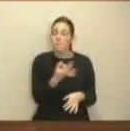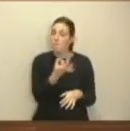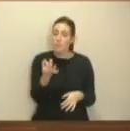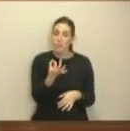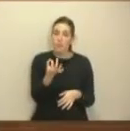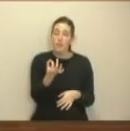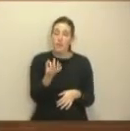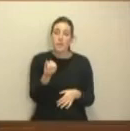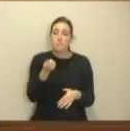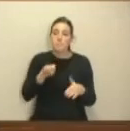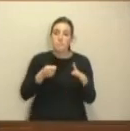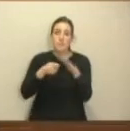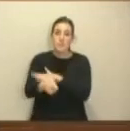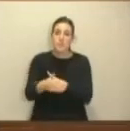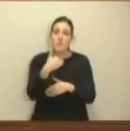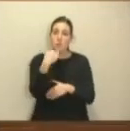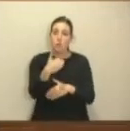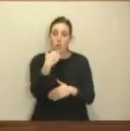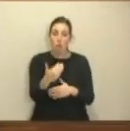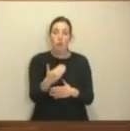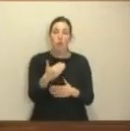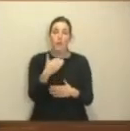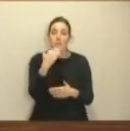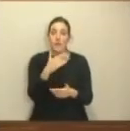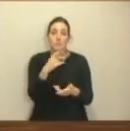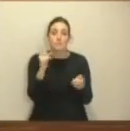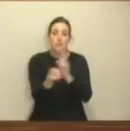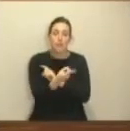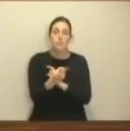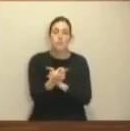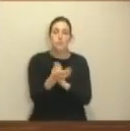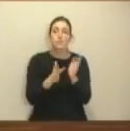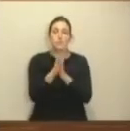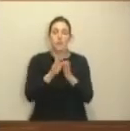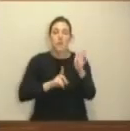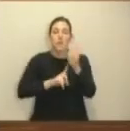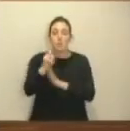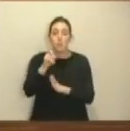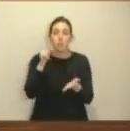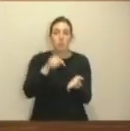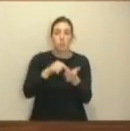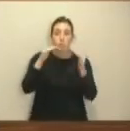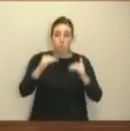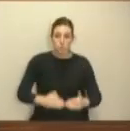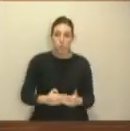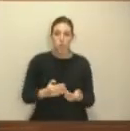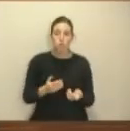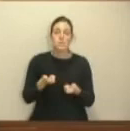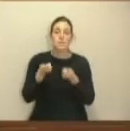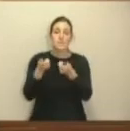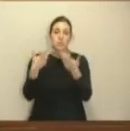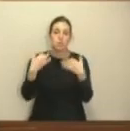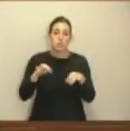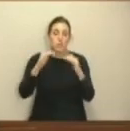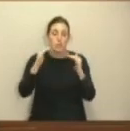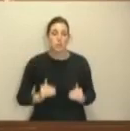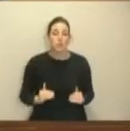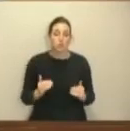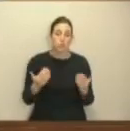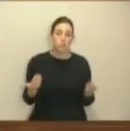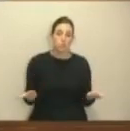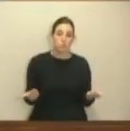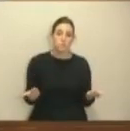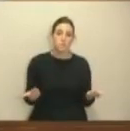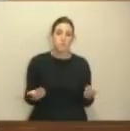pasar al círculo virtuoso contrario, que es crecimiento, impuestos bajos, menos corriente, bajos o moderados, menos